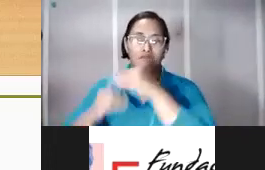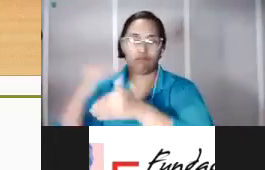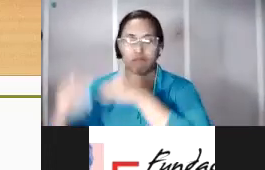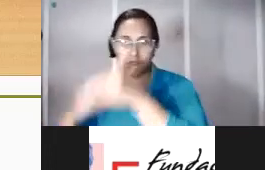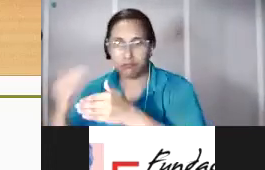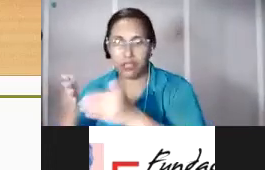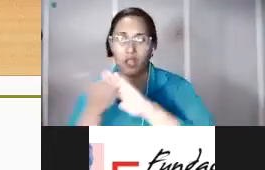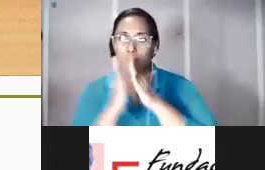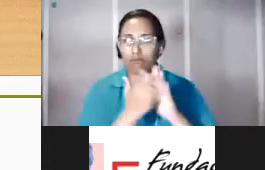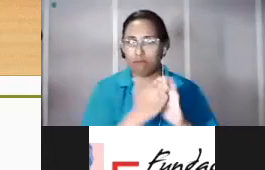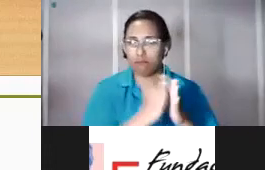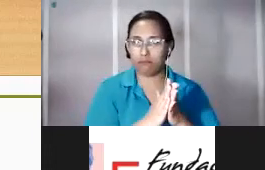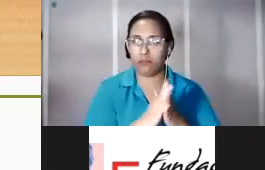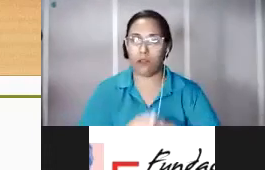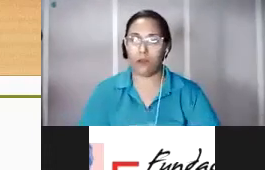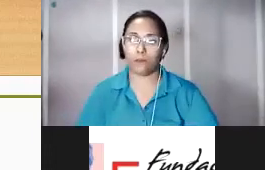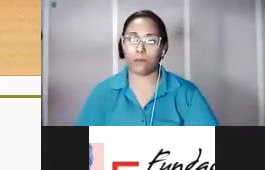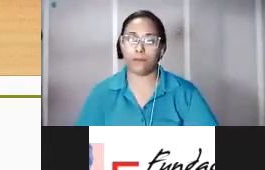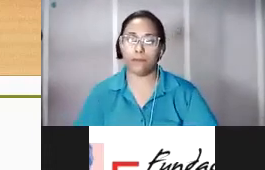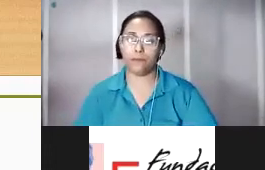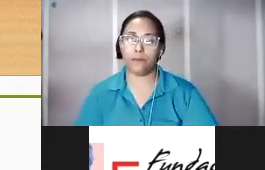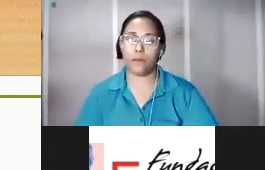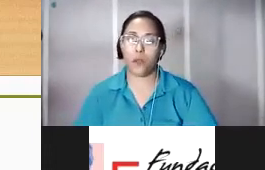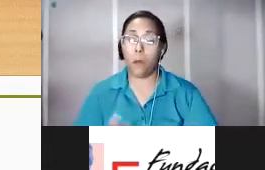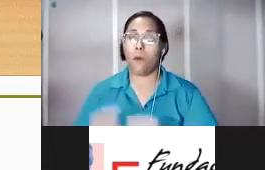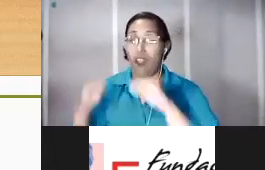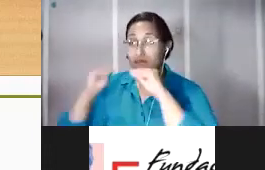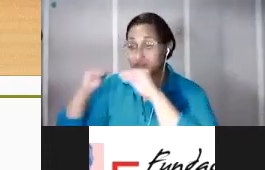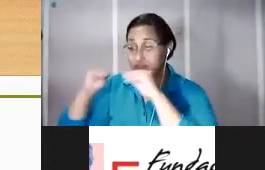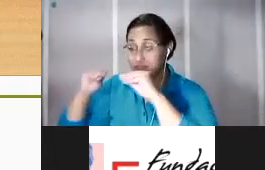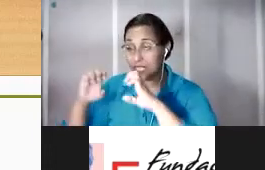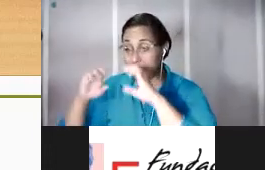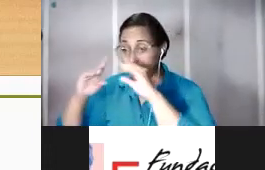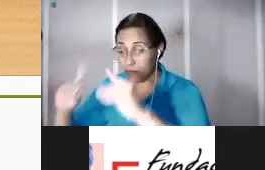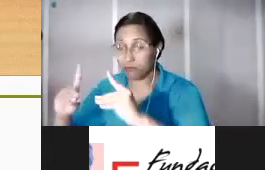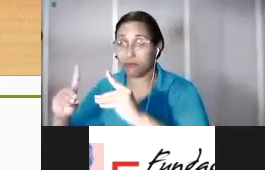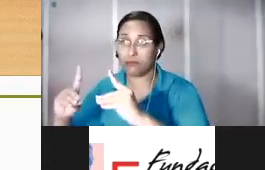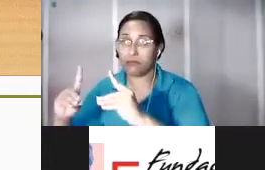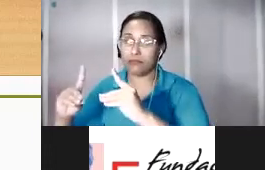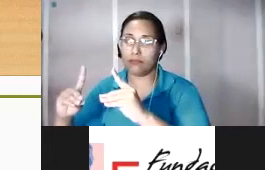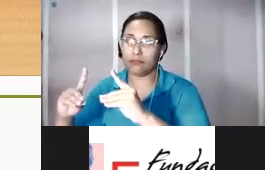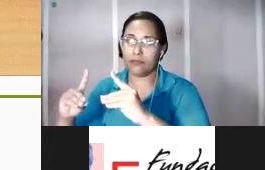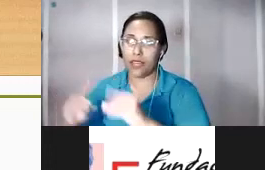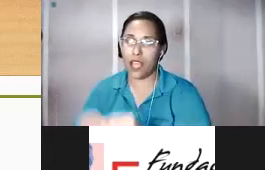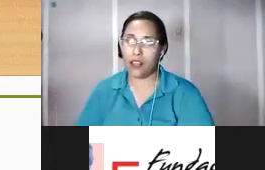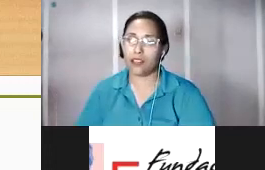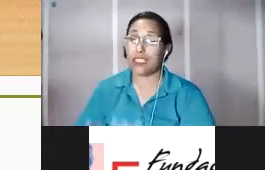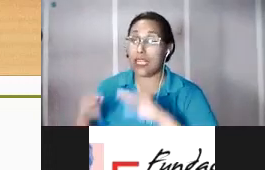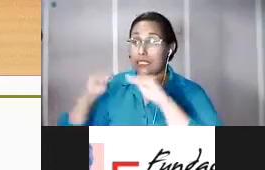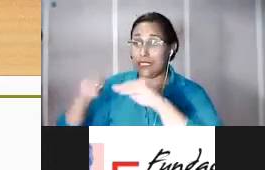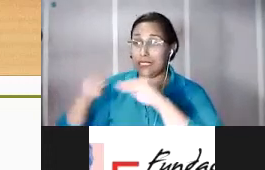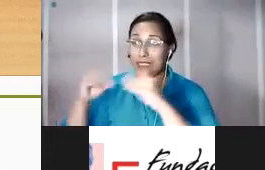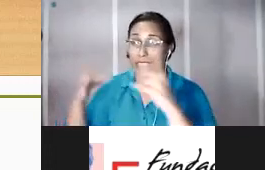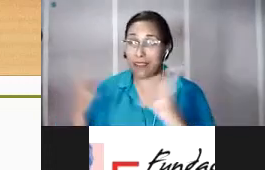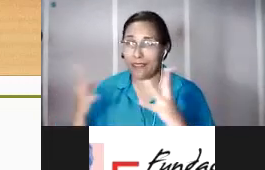la civilización. Por esa función educativa, se exhortaba a